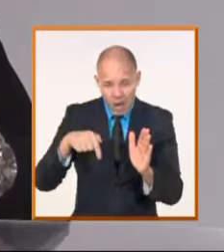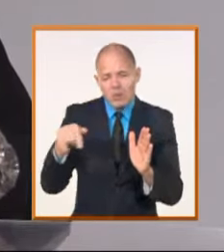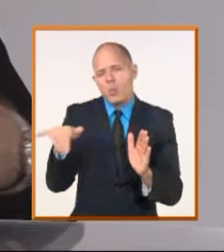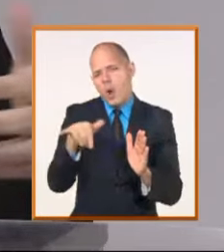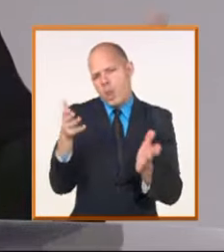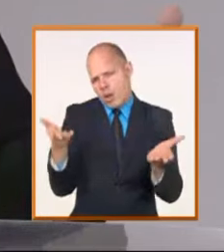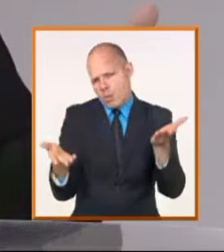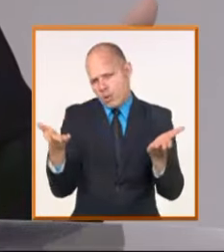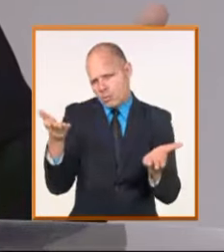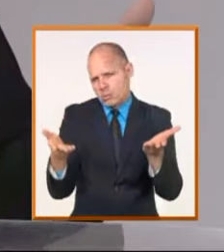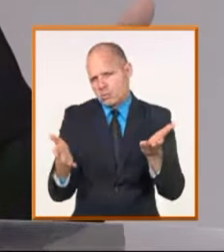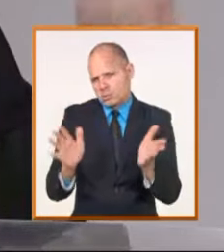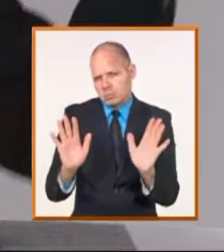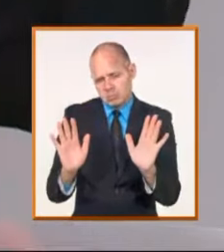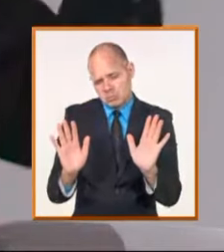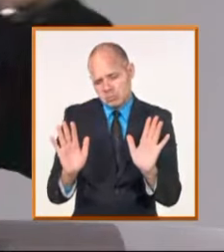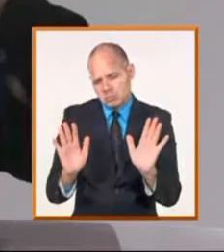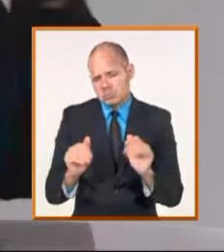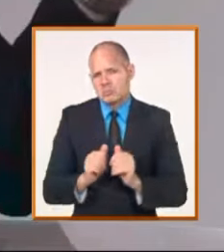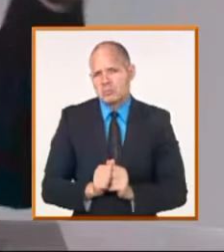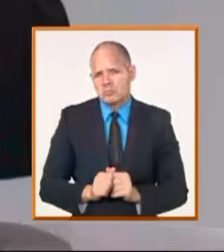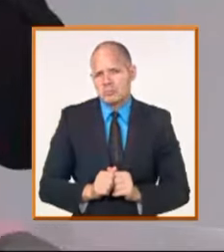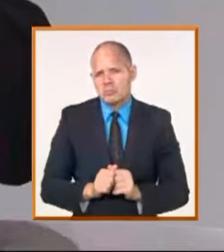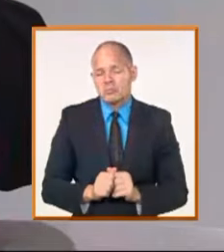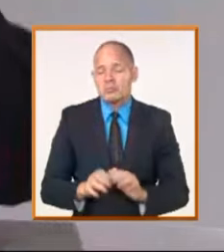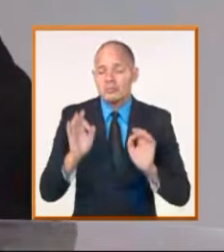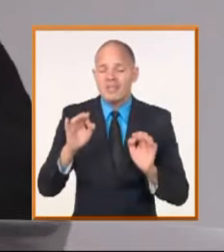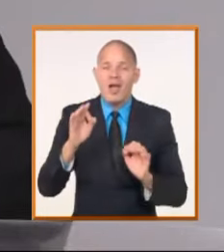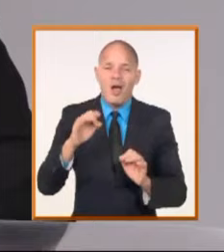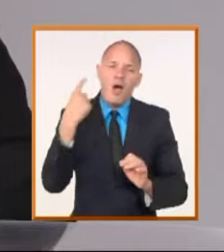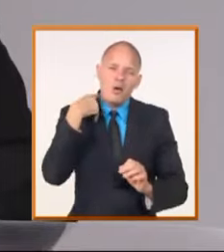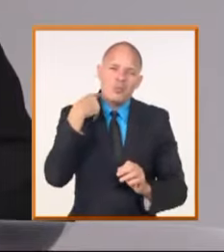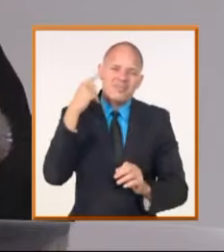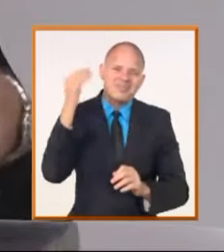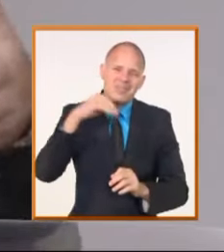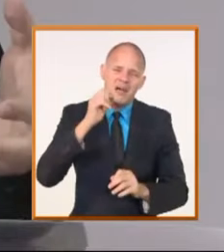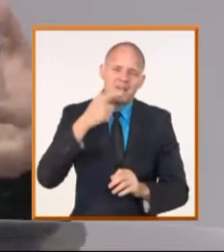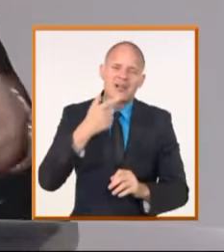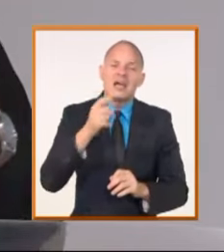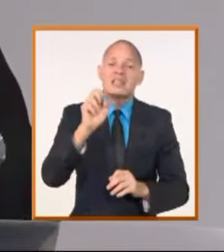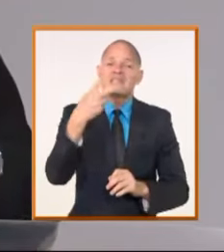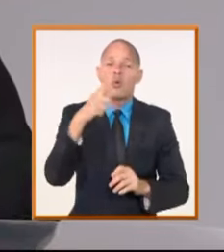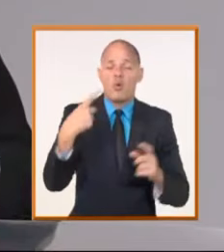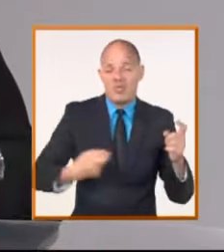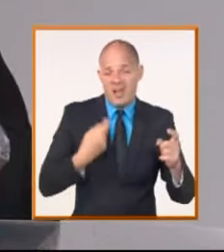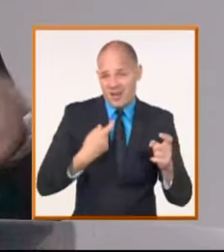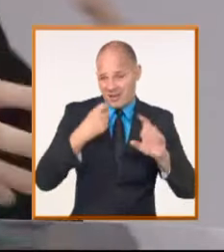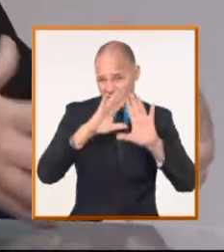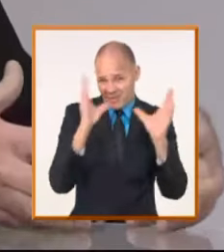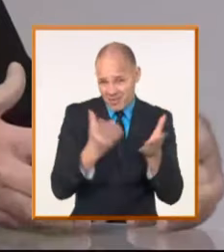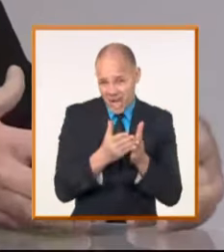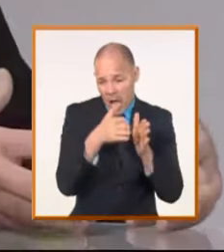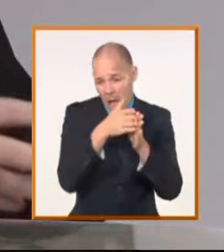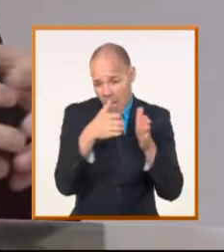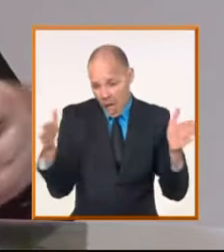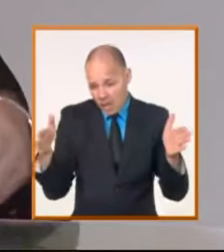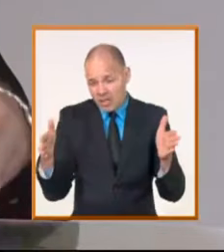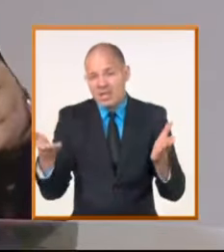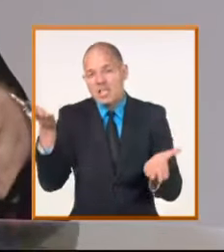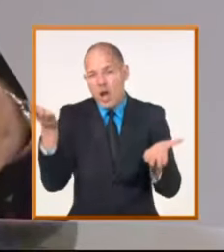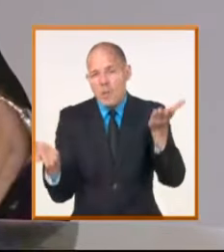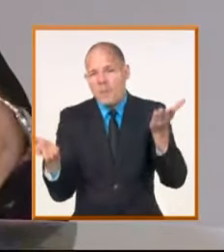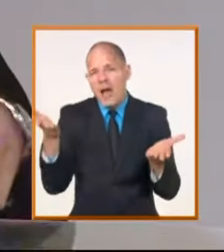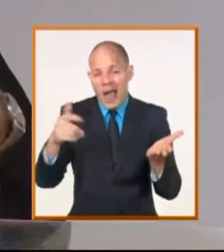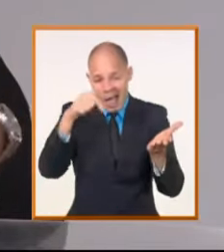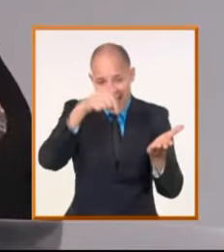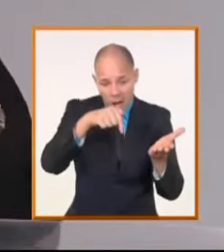registrados en los últimos 70, 80 años, con posterioridad a la Segunda Guerra Mundial, lo cual es extremadamente elevado para Estados Unidos, que es